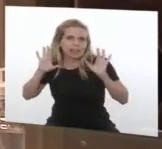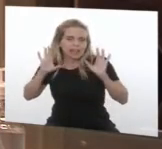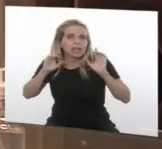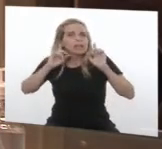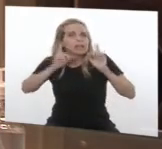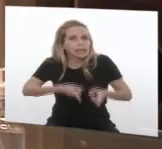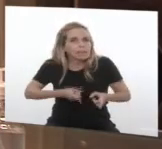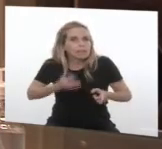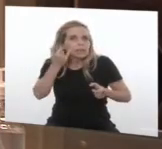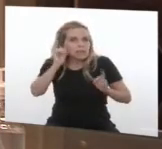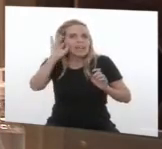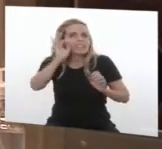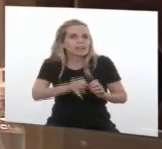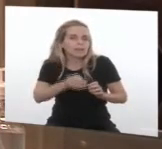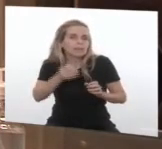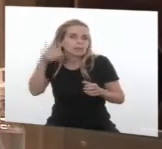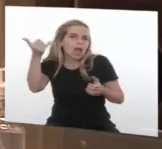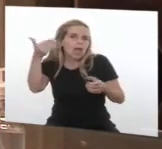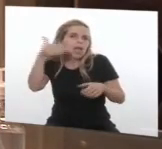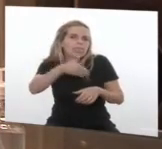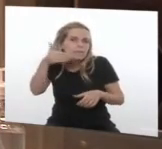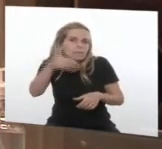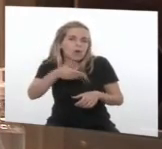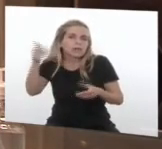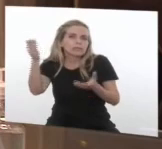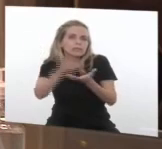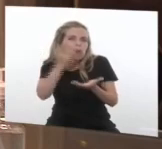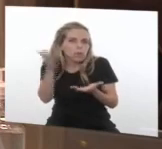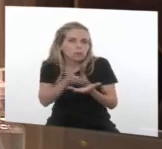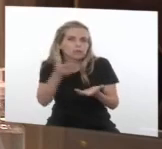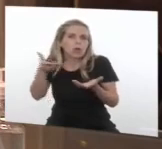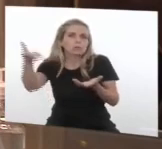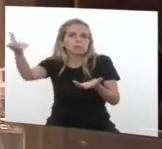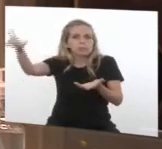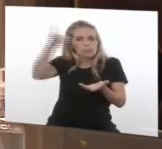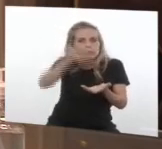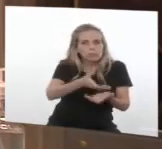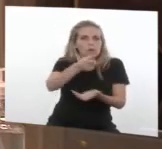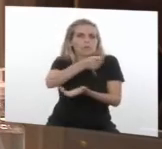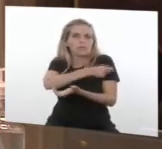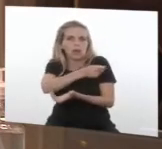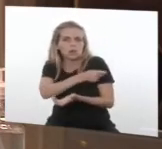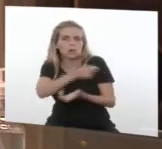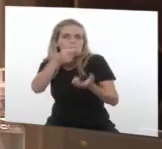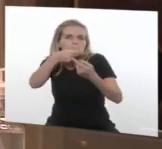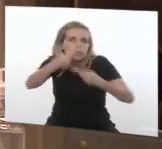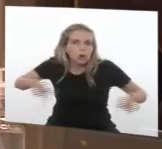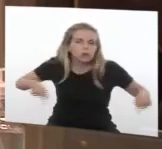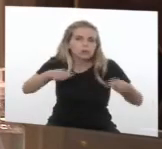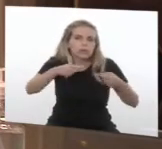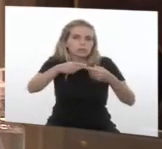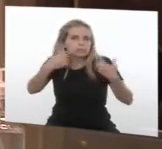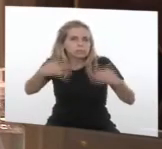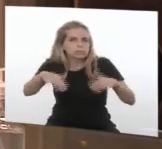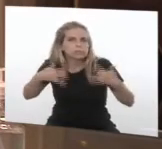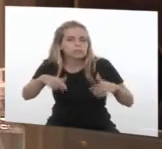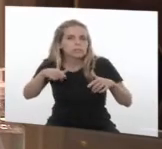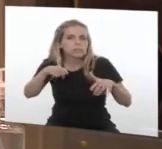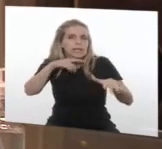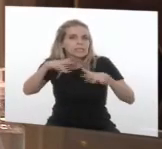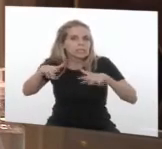Si no sucede esto, en este discurso que dio Alberto Fernández, fue muy claro. Voy